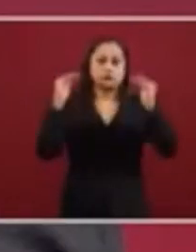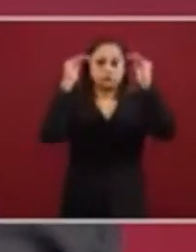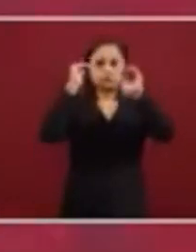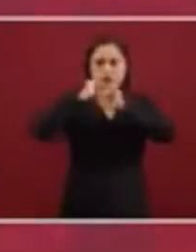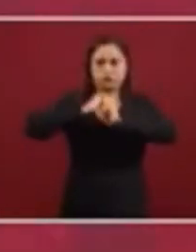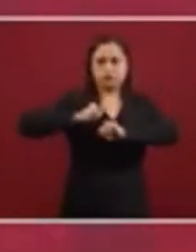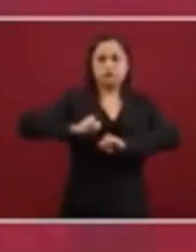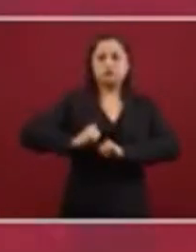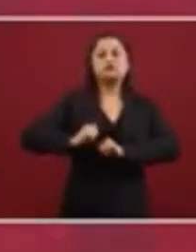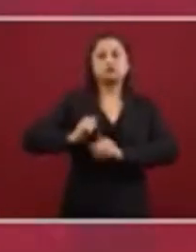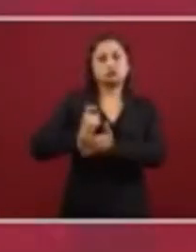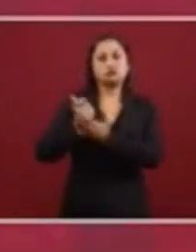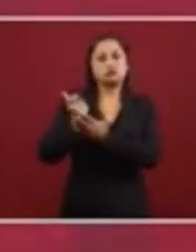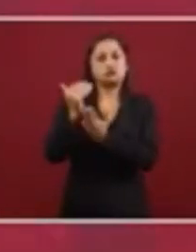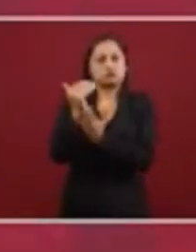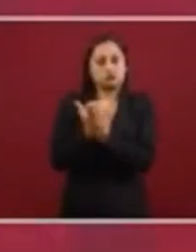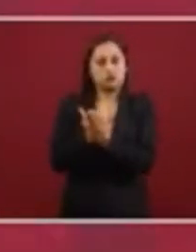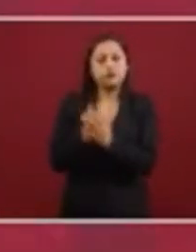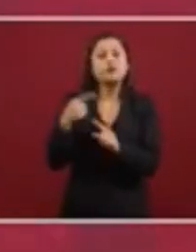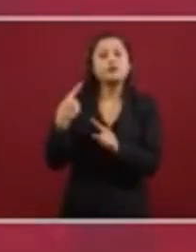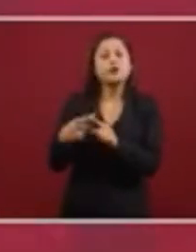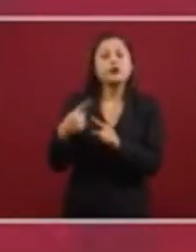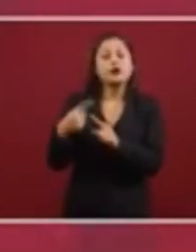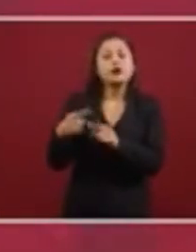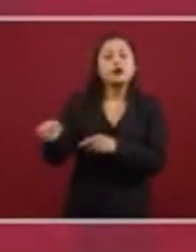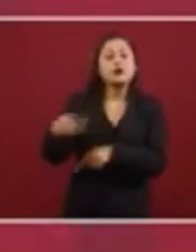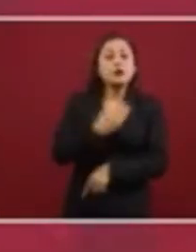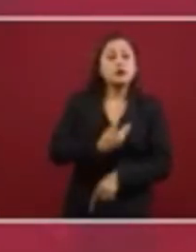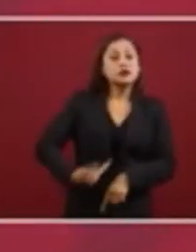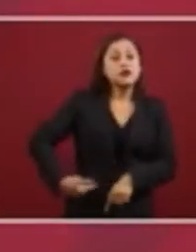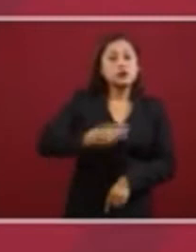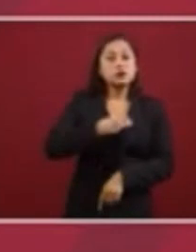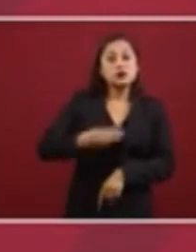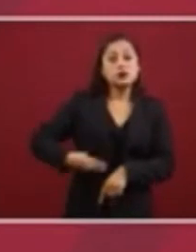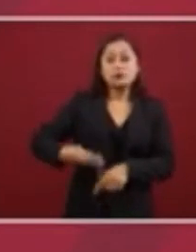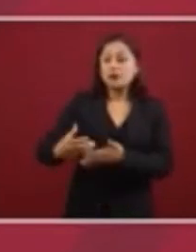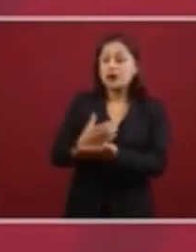cuánto ganan los presidentes municipales, cuánto ganan los regidores.